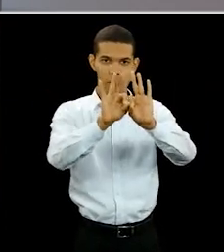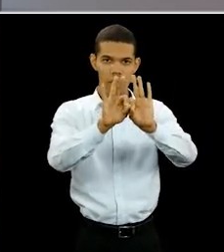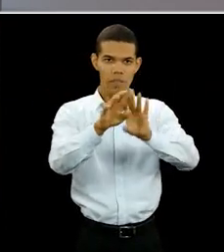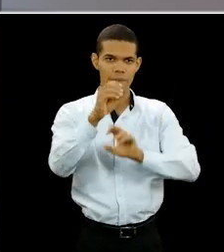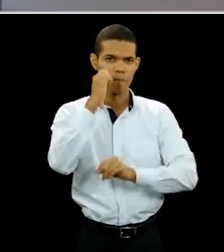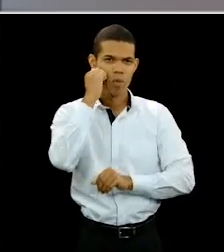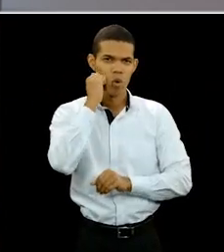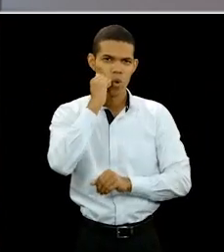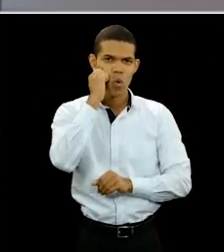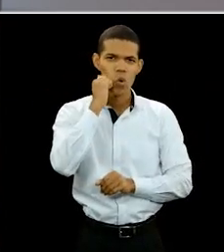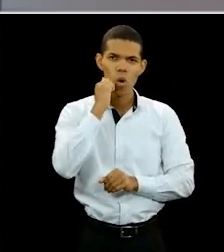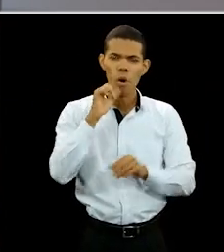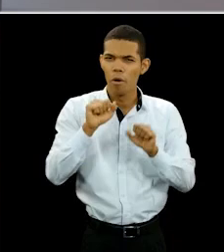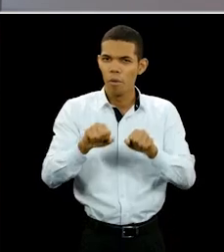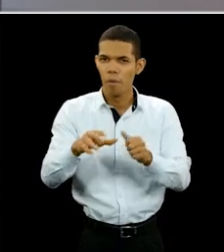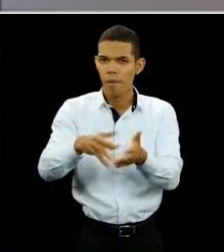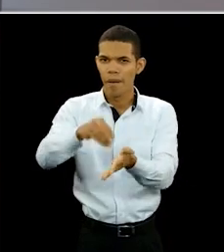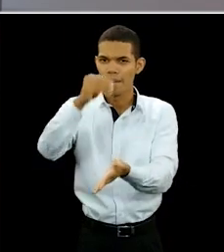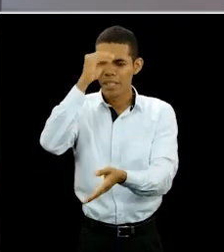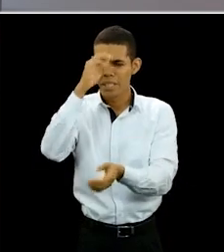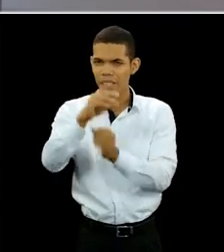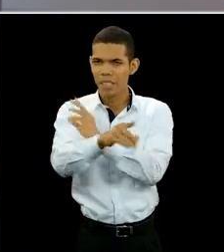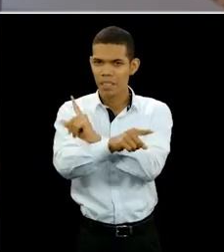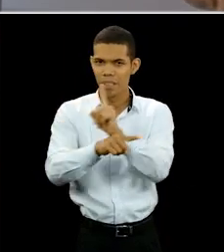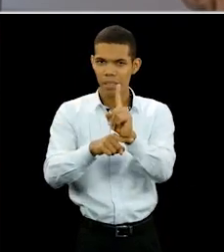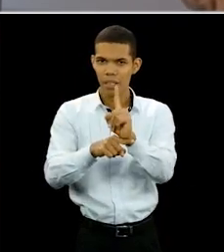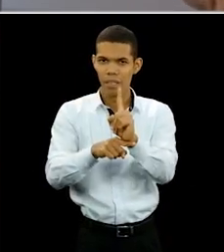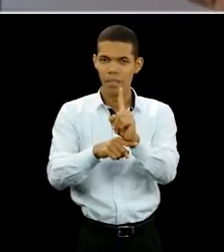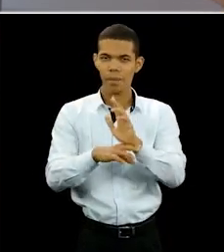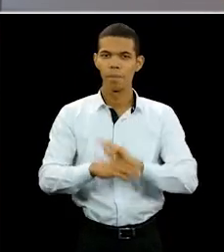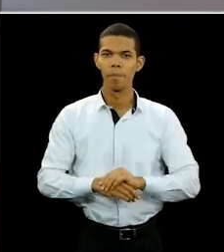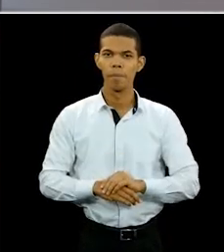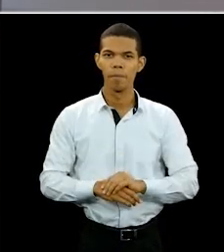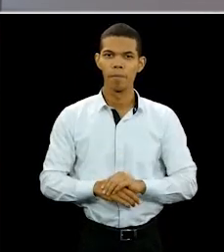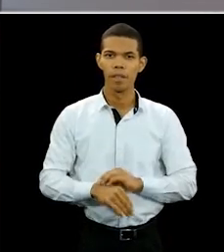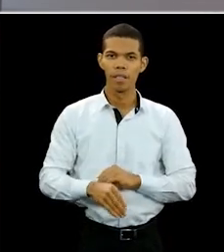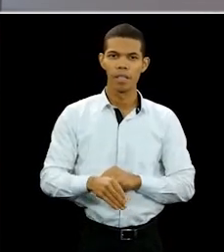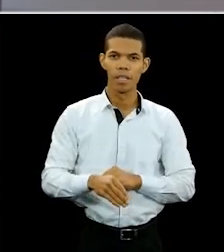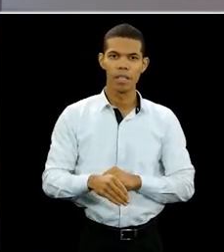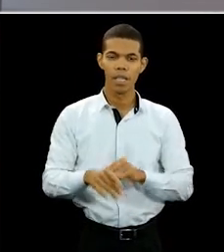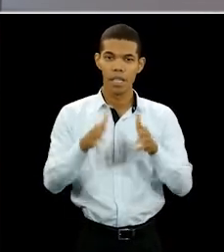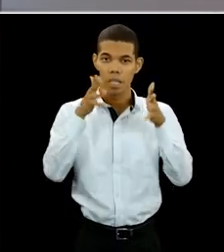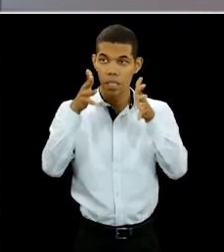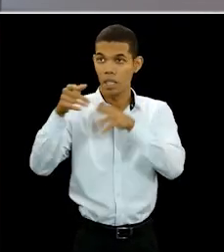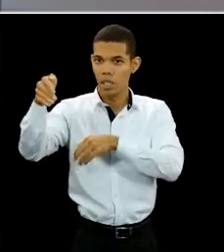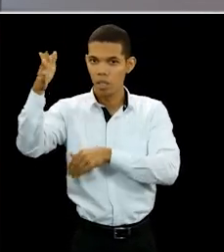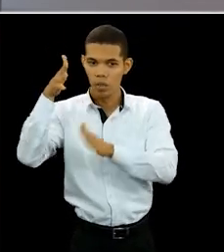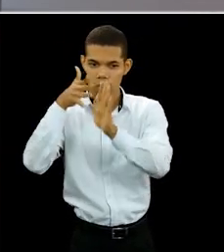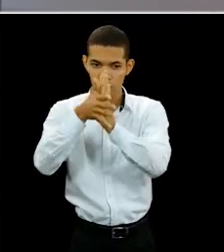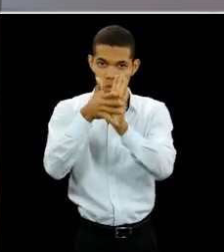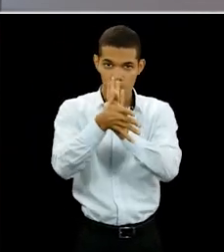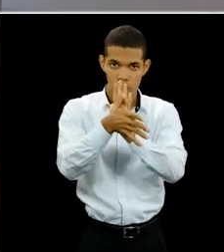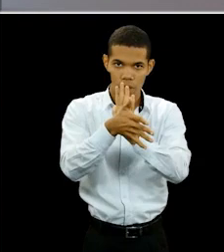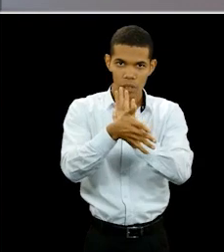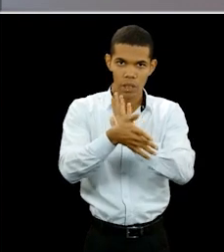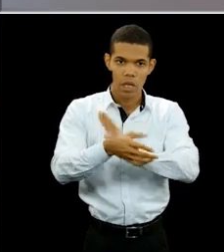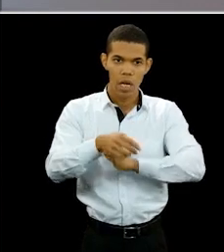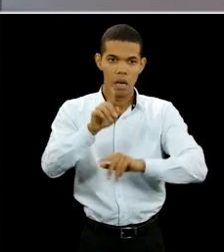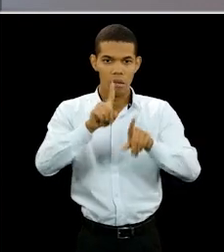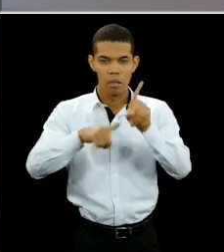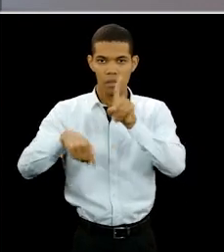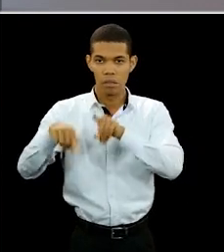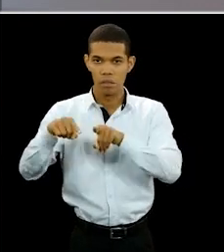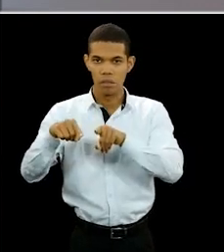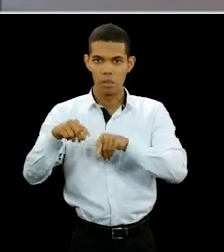maravilloso que hemos aprendido esta semana es que Dios justo en los momentos de crisis es cuando Dios